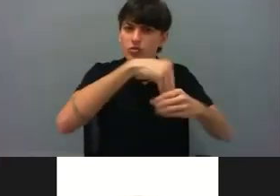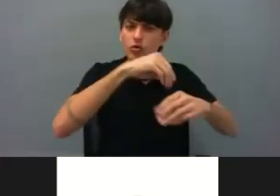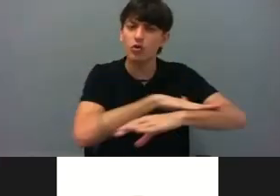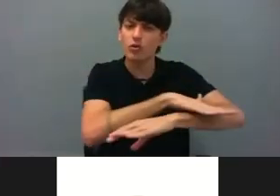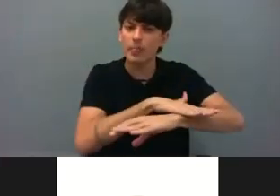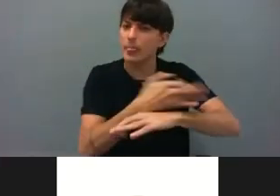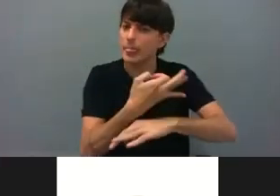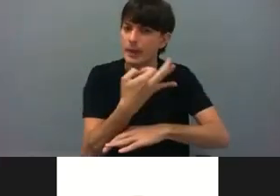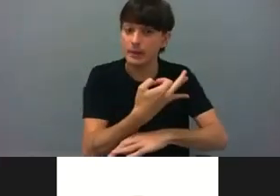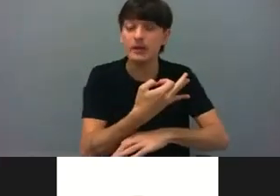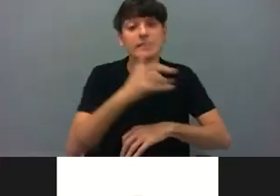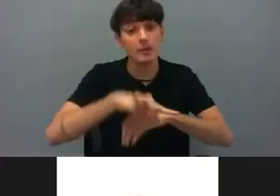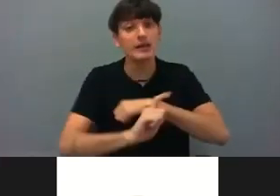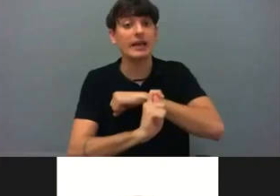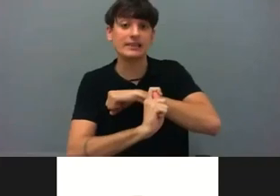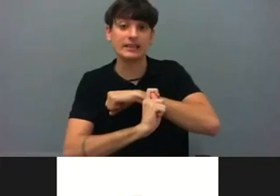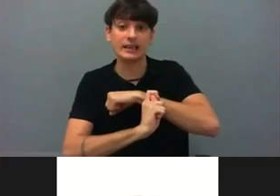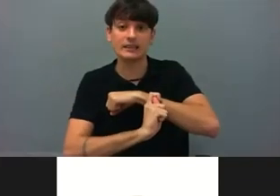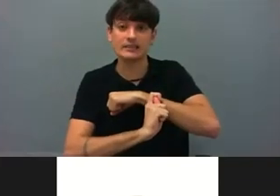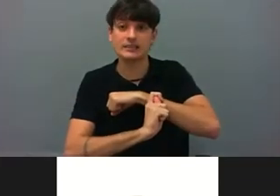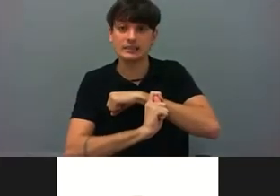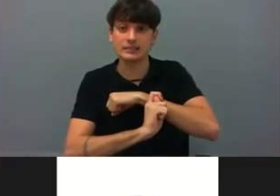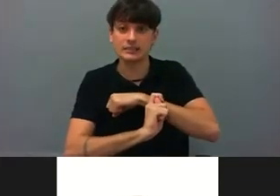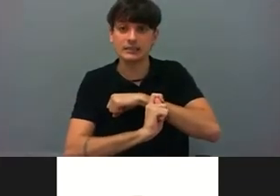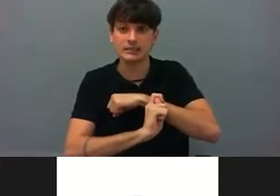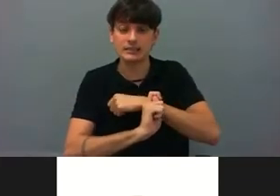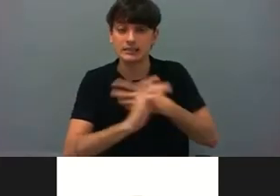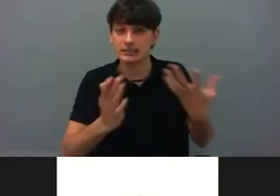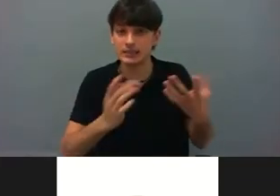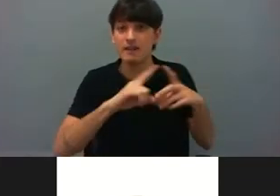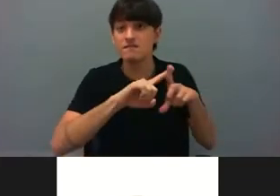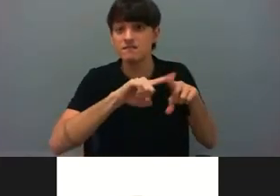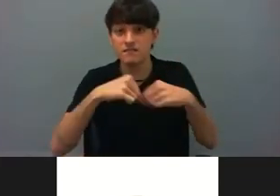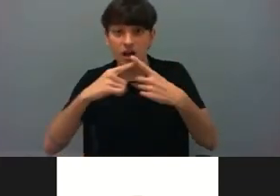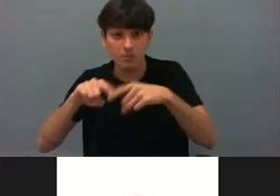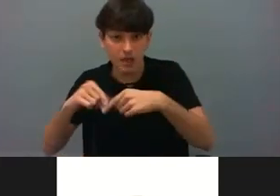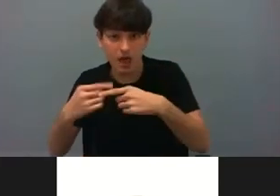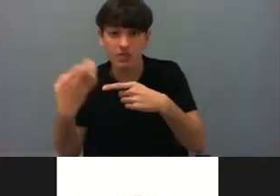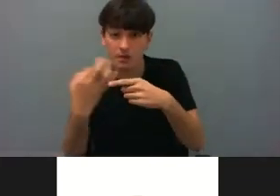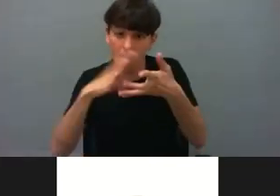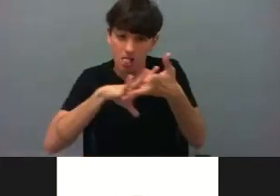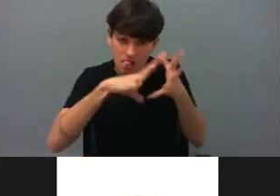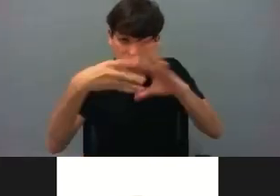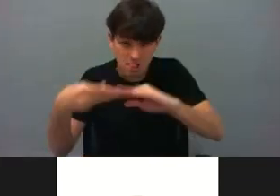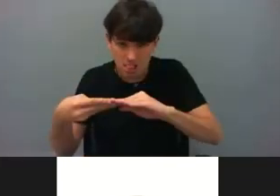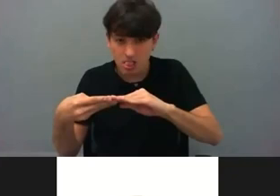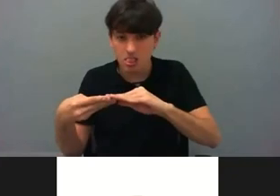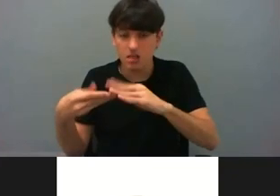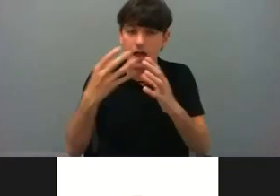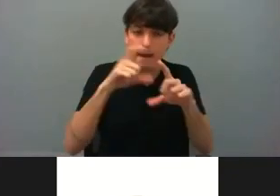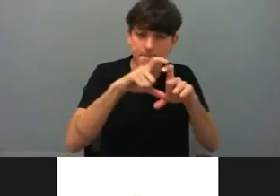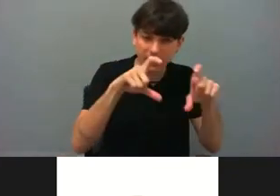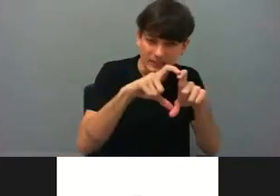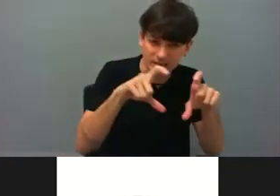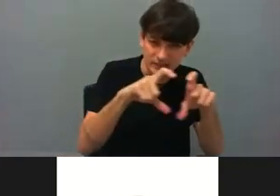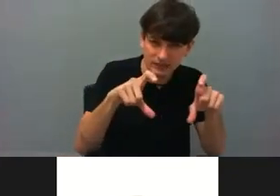por estrategias en el interior de las familias. Tiene que haber ese acoplamiento entre las empresas,